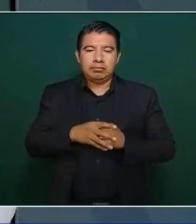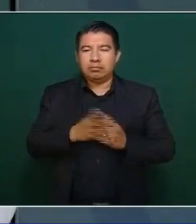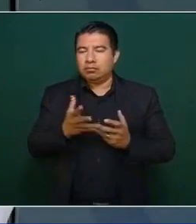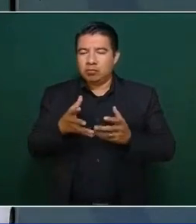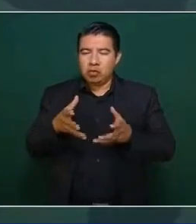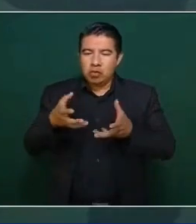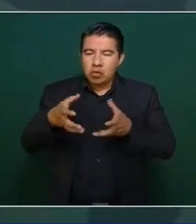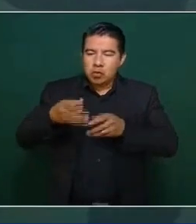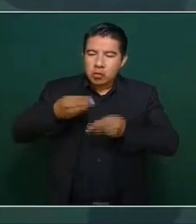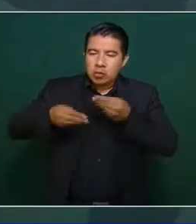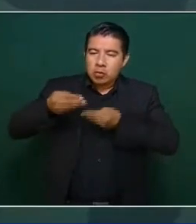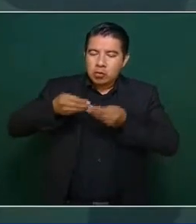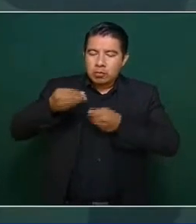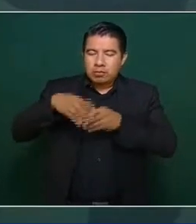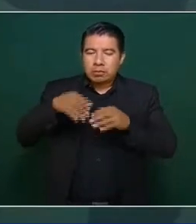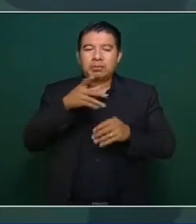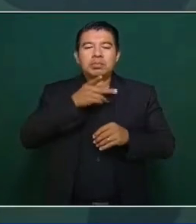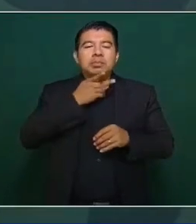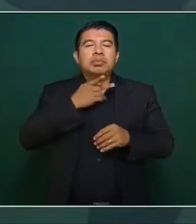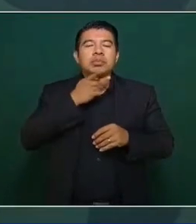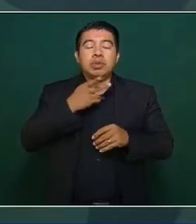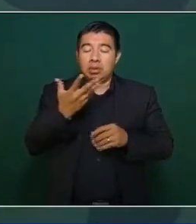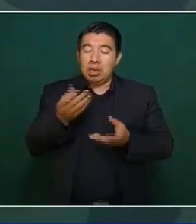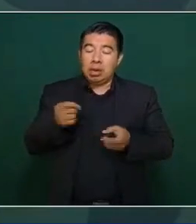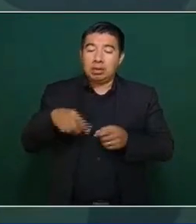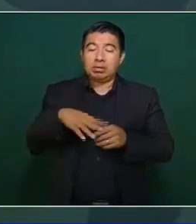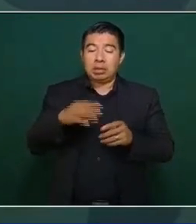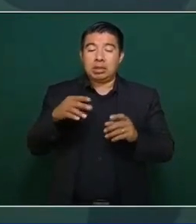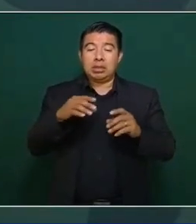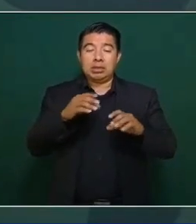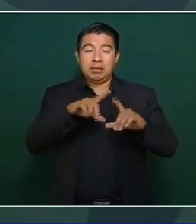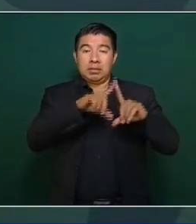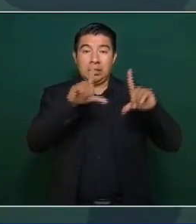alrededor del 60% de todo el petróleo